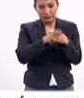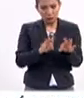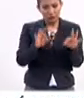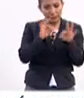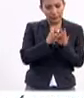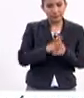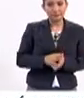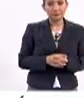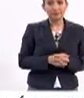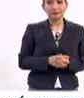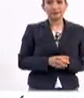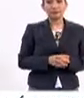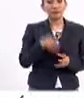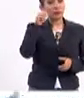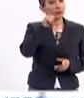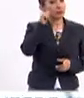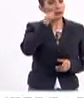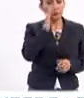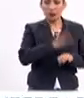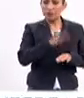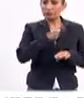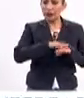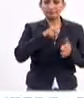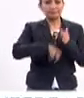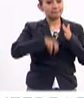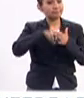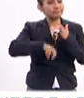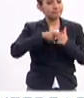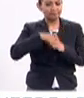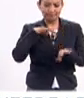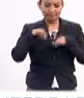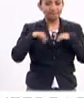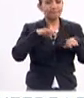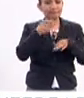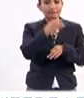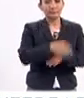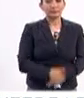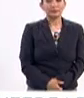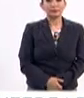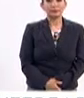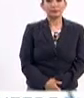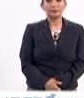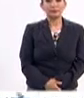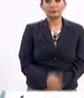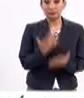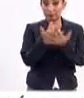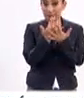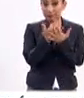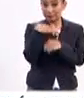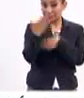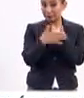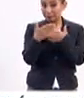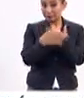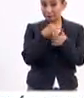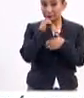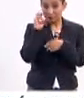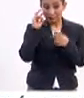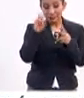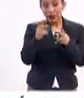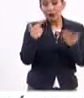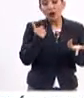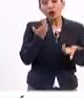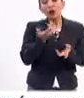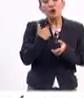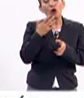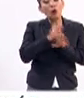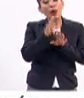importante. Sí, por supuesto. Siempre podemos mejorar y estamos trabajando en ello. Muy bien. Así que los esperamos a ustedes también, vayan viendo la